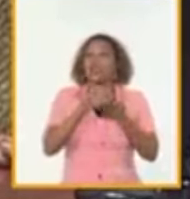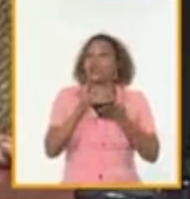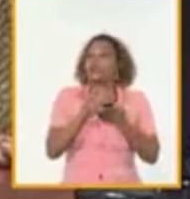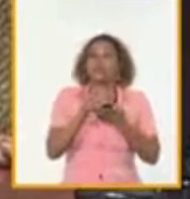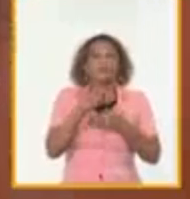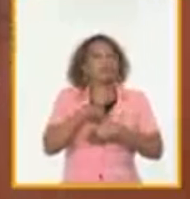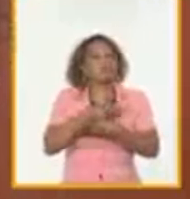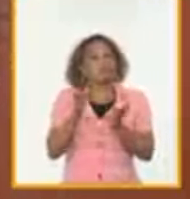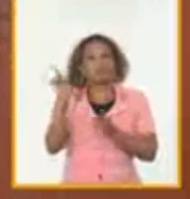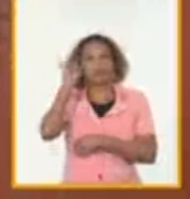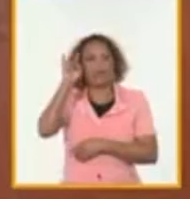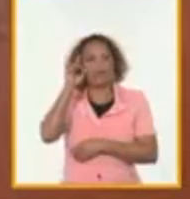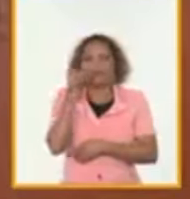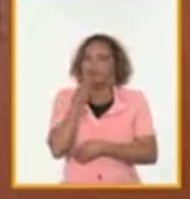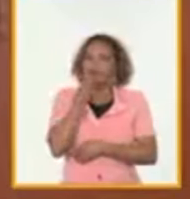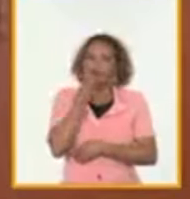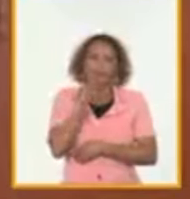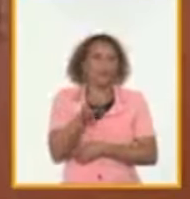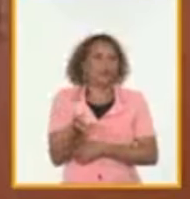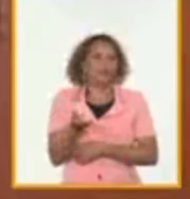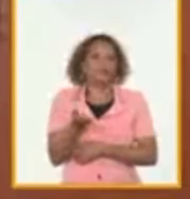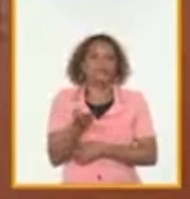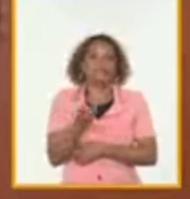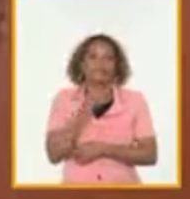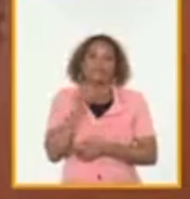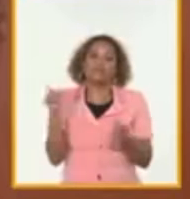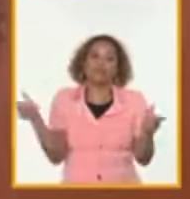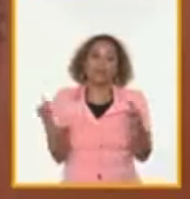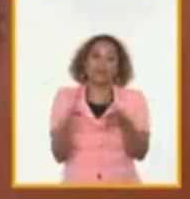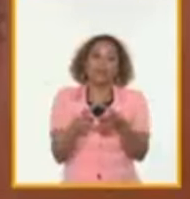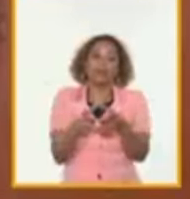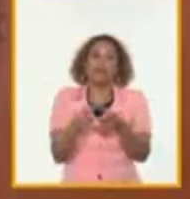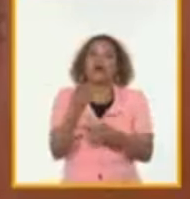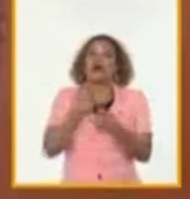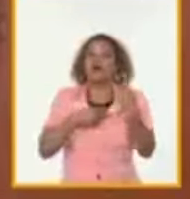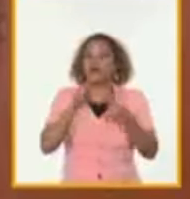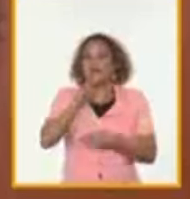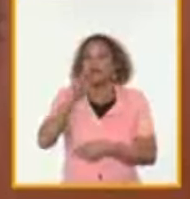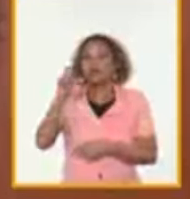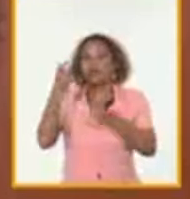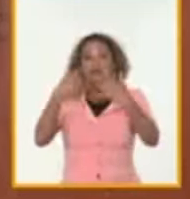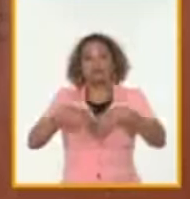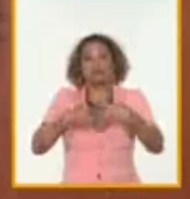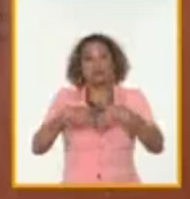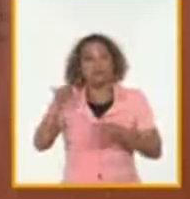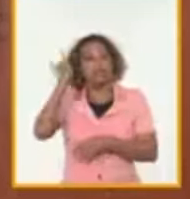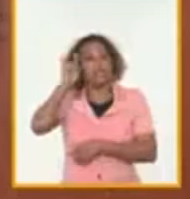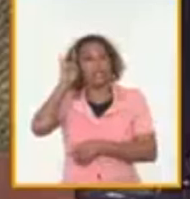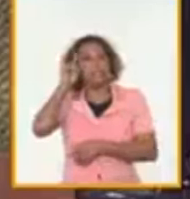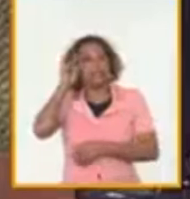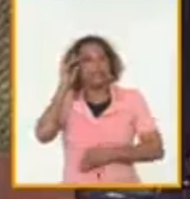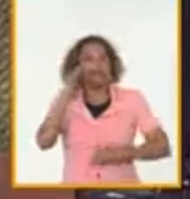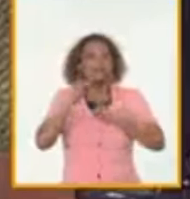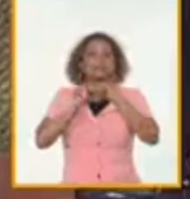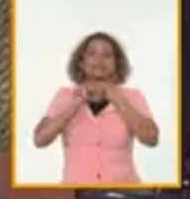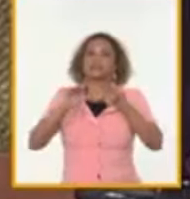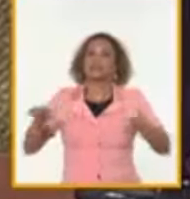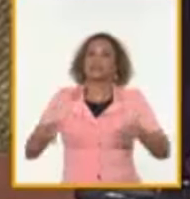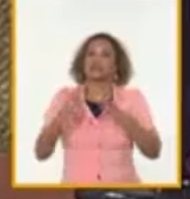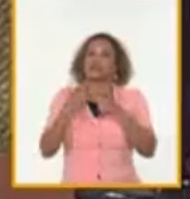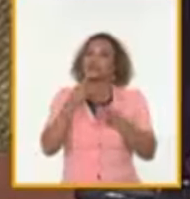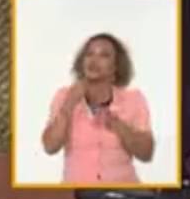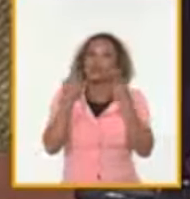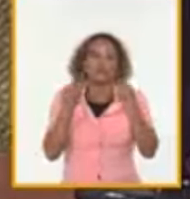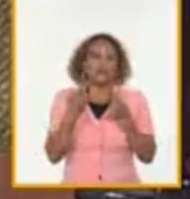podemos cubrirla con la cantidad de a pesar de que villaclara es un gran productor de de leche pero no Hemos cumplido la contratación nos ha